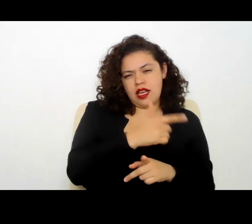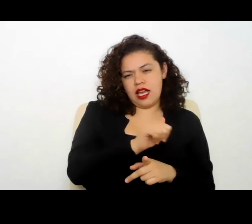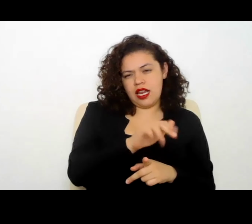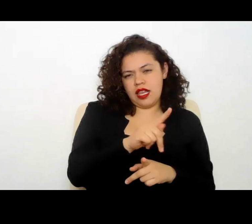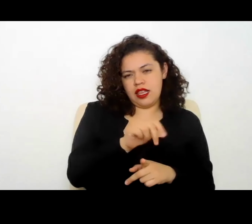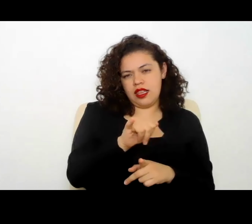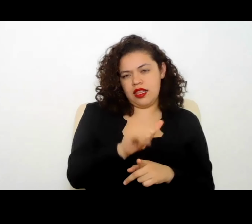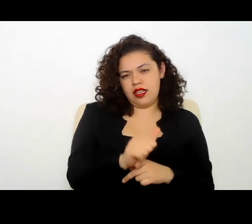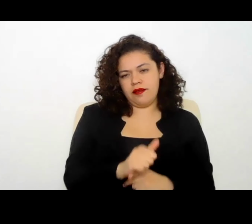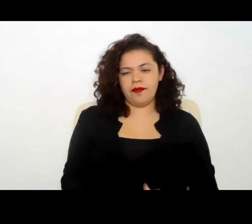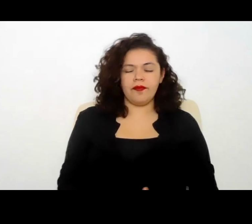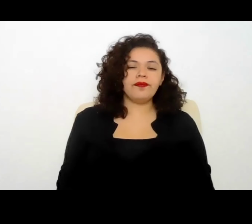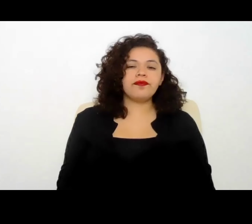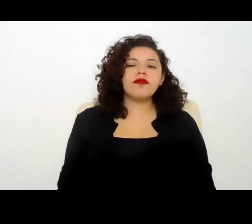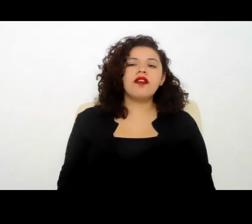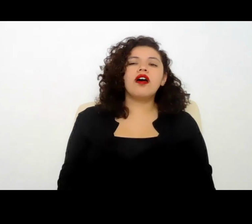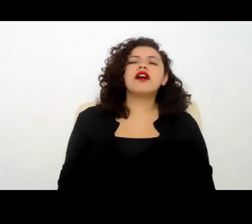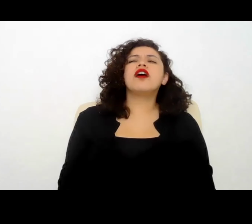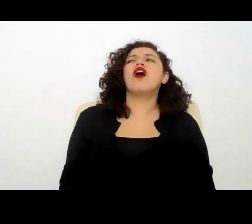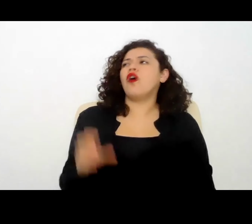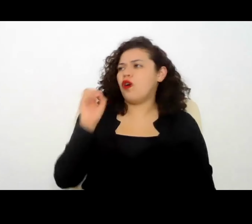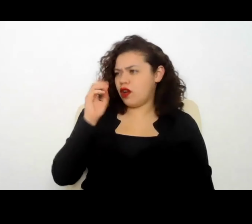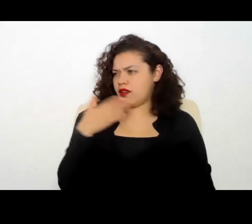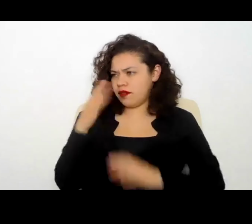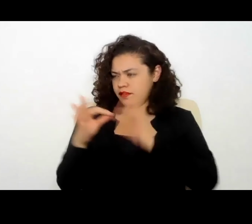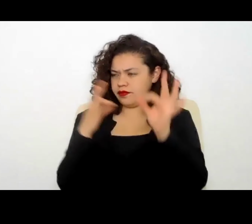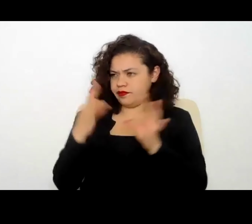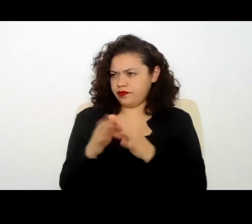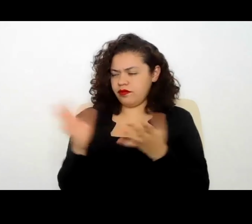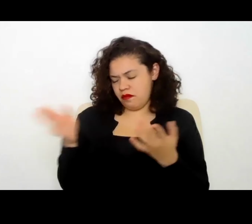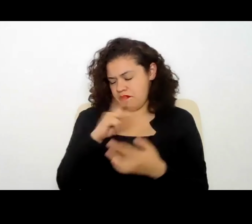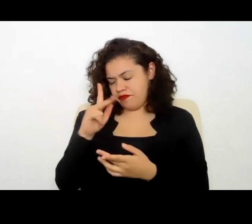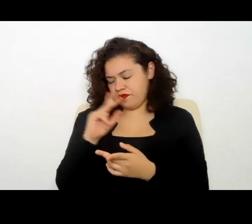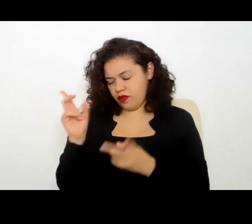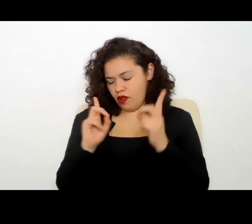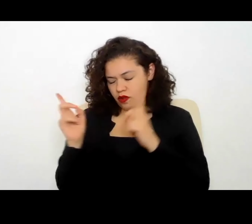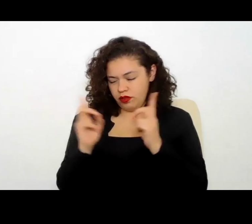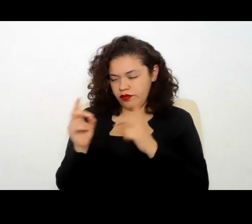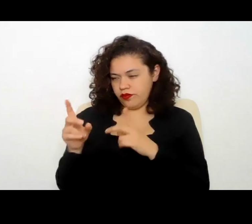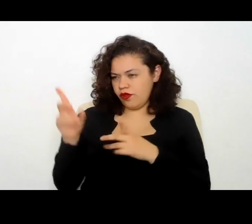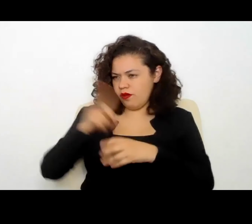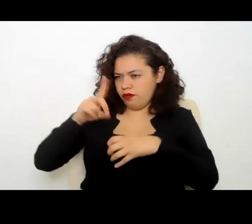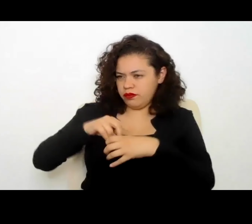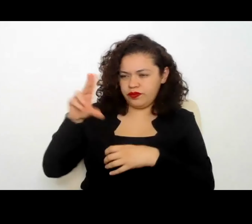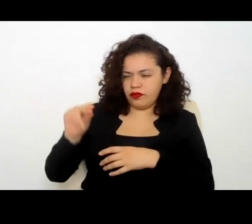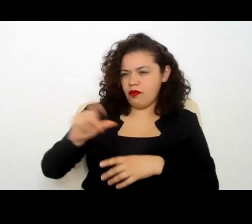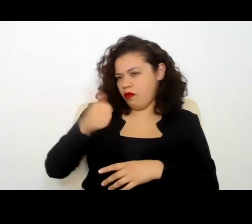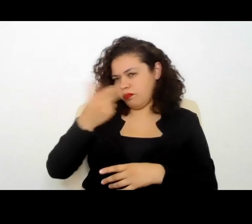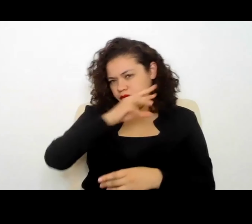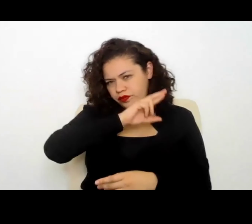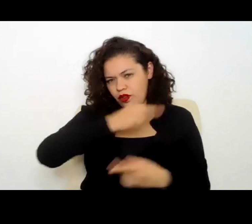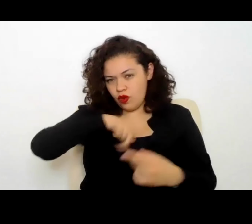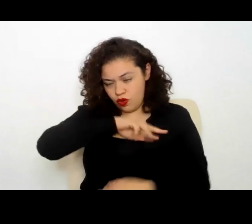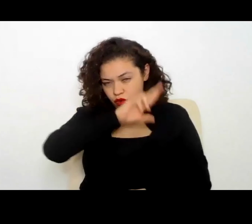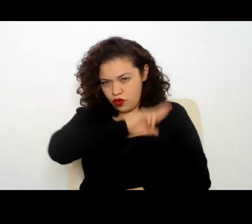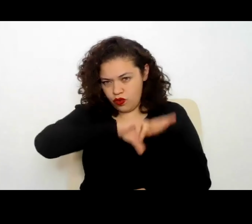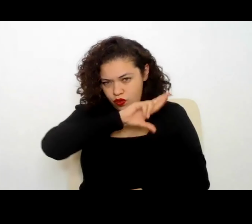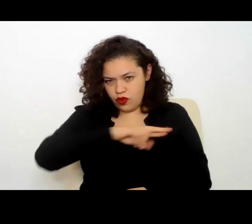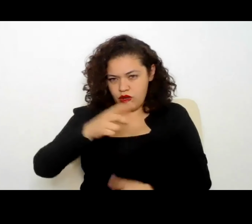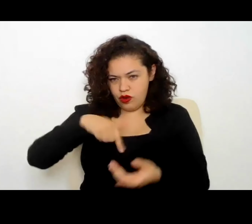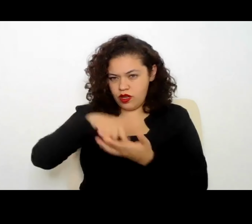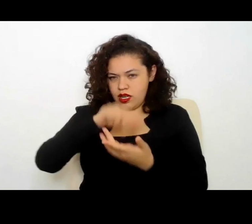Ok, perfecto. Mi otra duda es fuera además de donativos, digamos. Nosotros arrendamos inmuebles. ¿Sí?